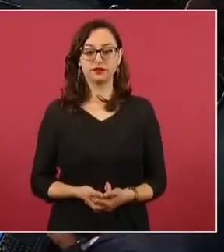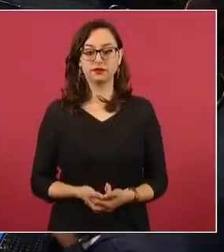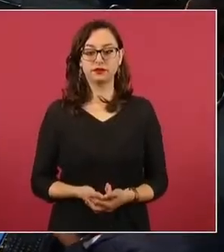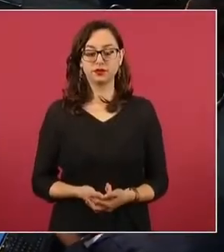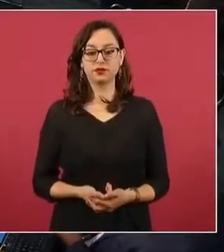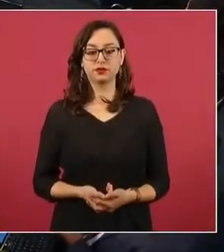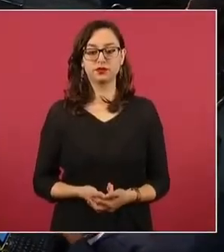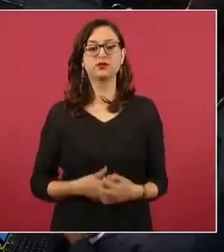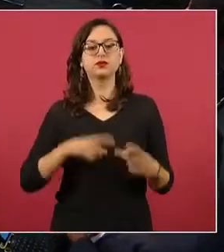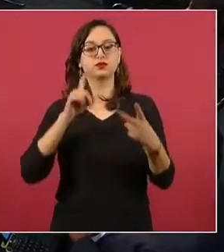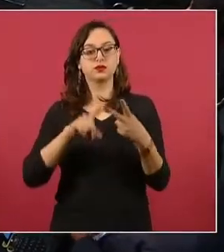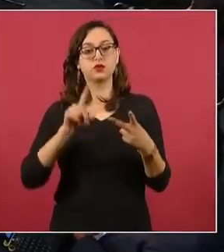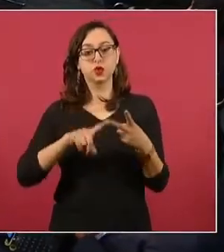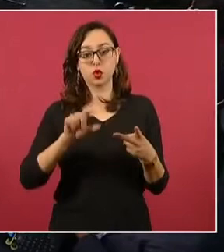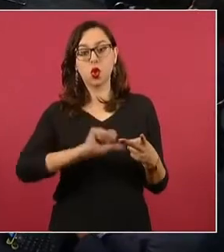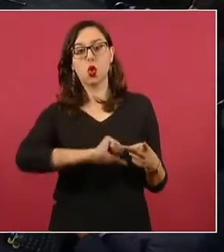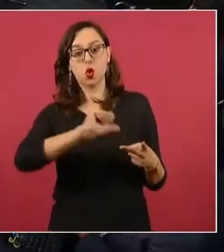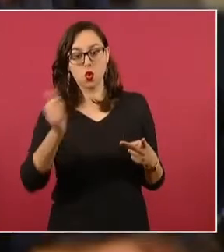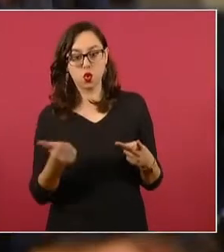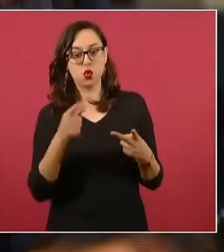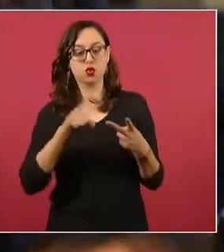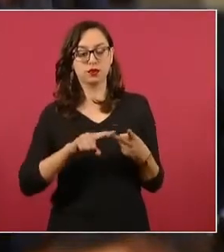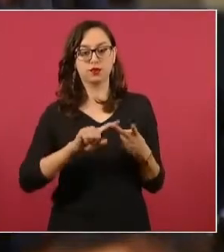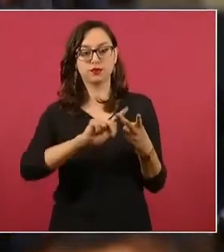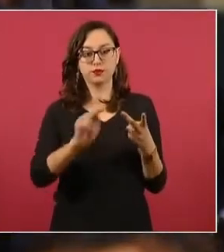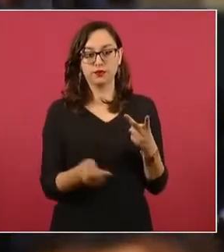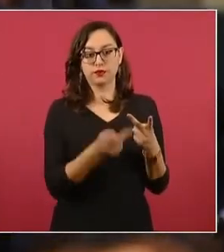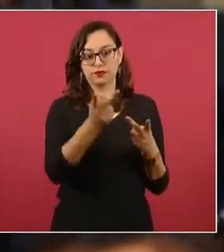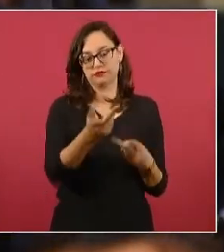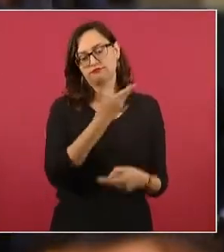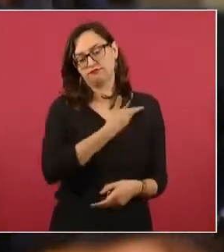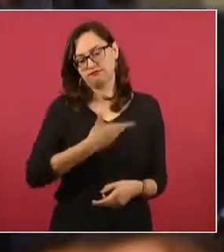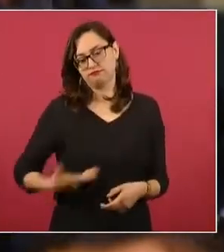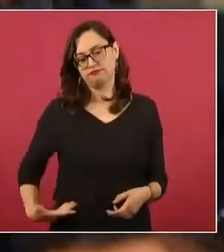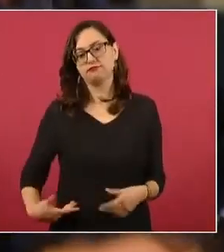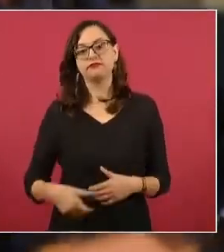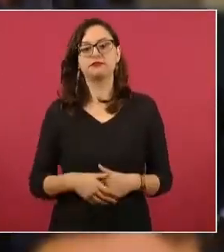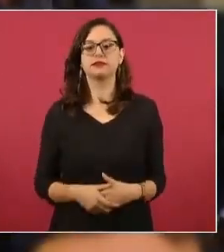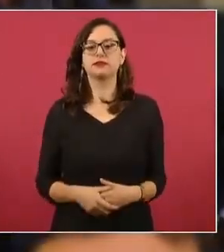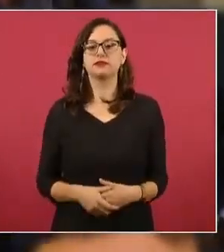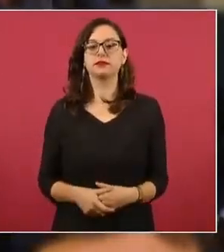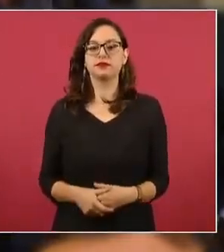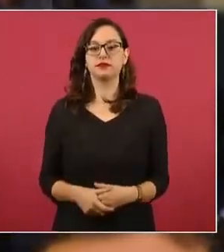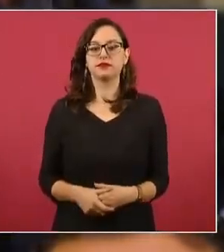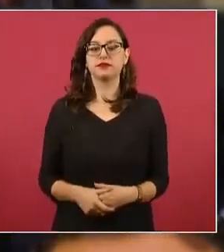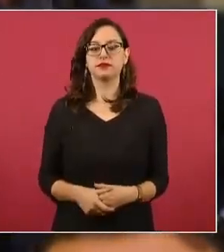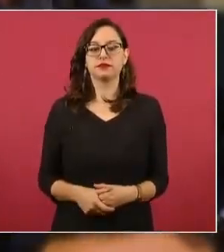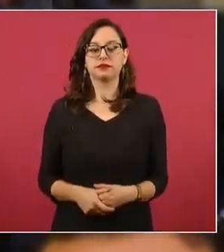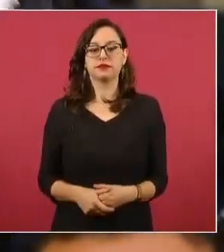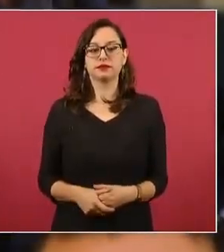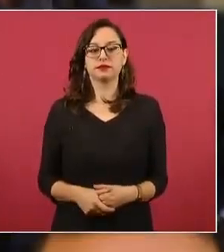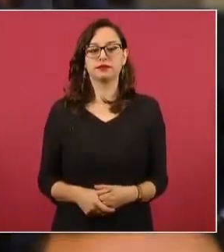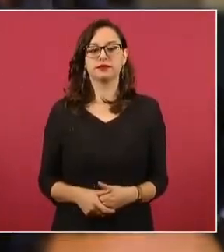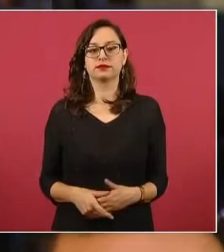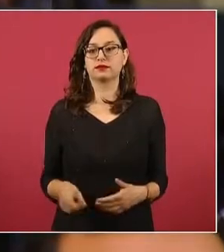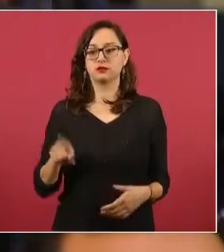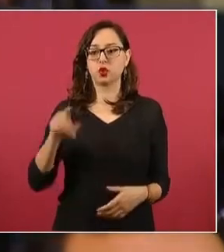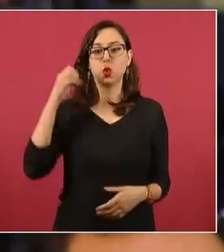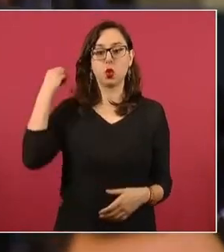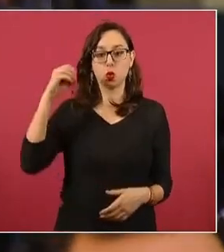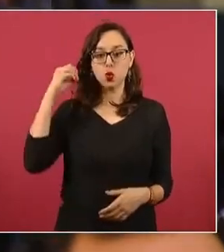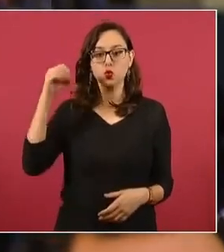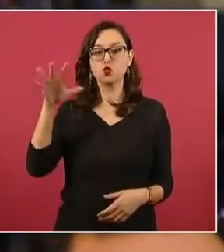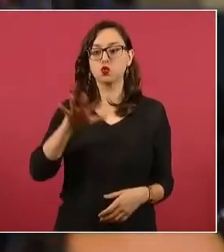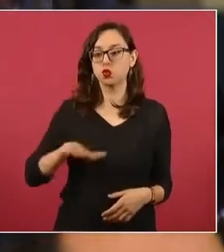si pudiera usted apoyar lo último, presidente de la República, la pavimentación de caminos. Ya se hizo a